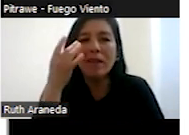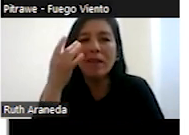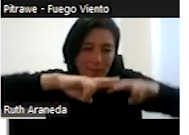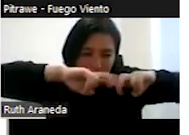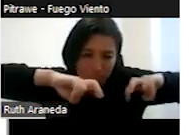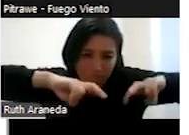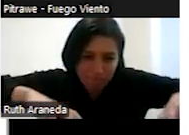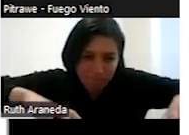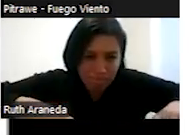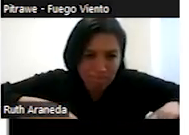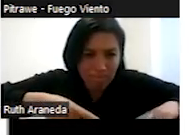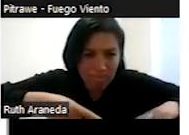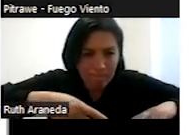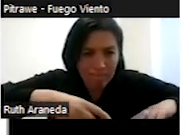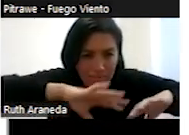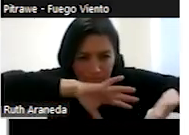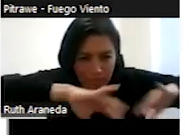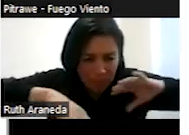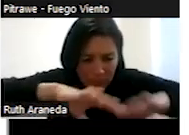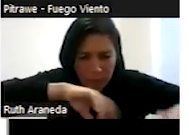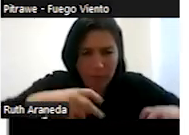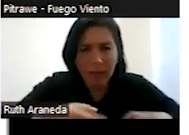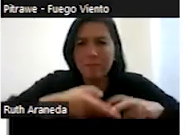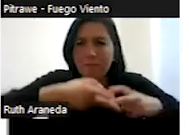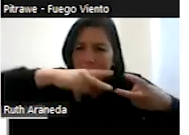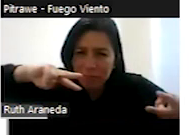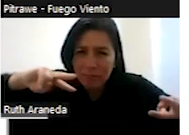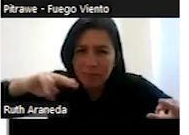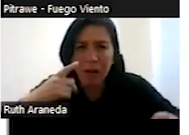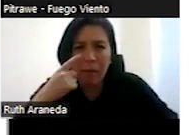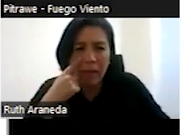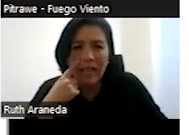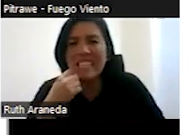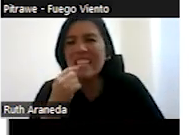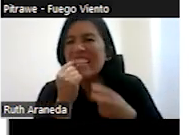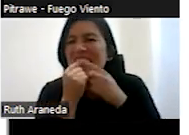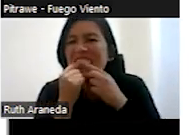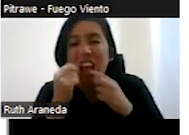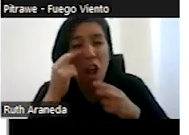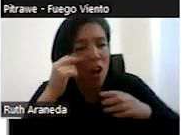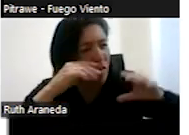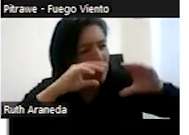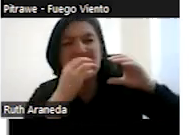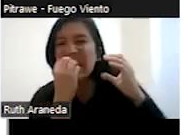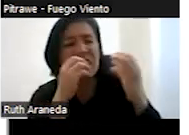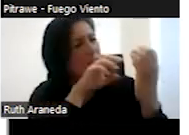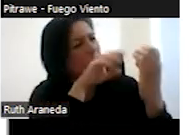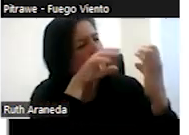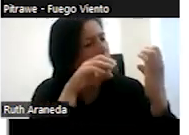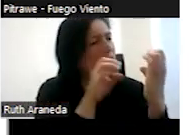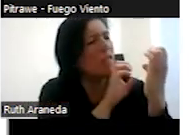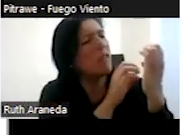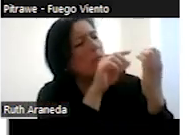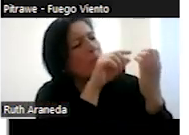que mencionaba José Miguel, análisis de carporresto, de sarro dental y también la incorporación de los